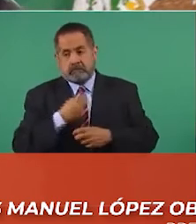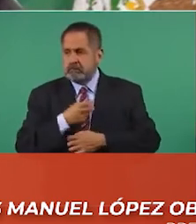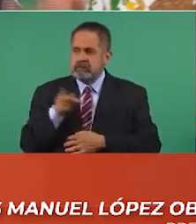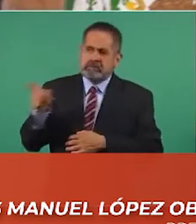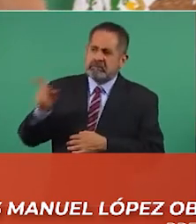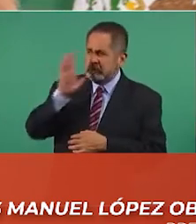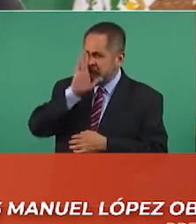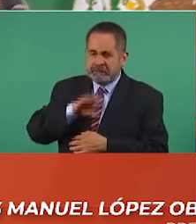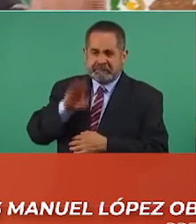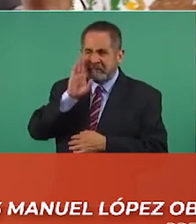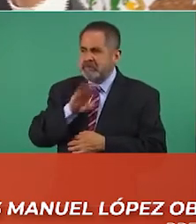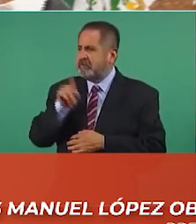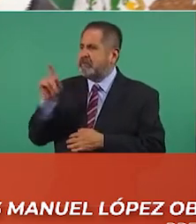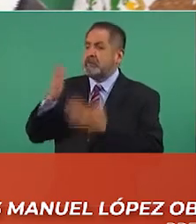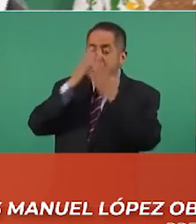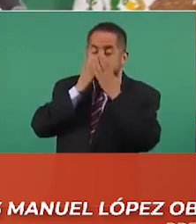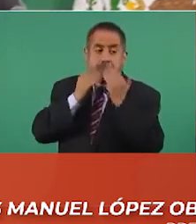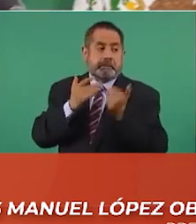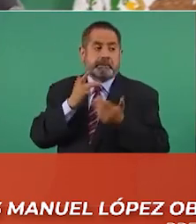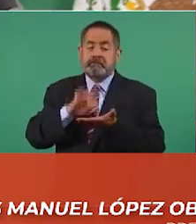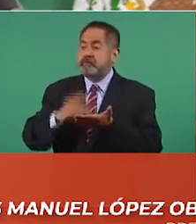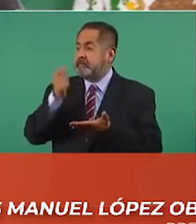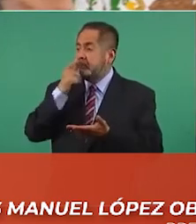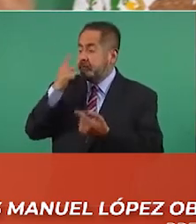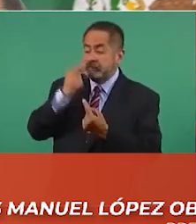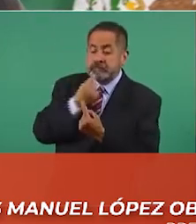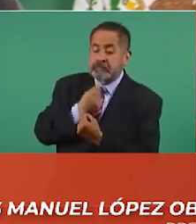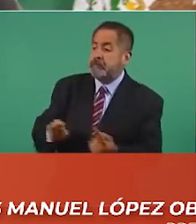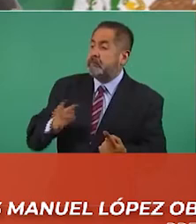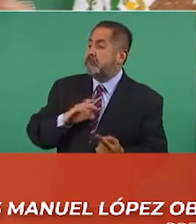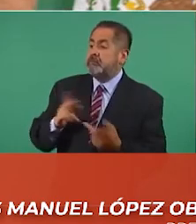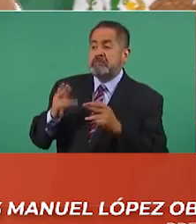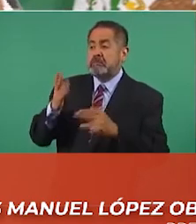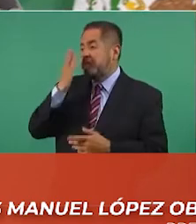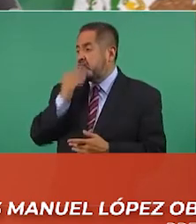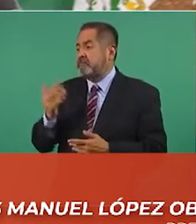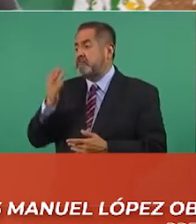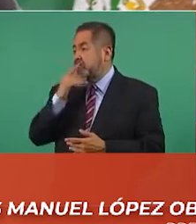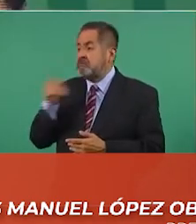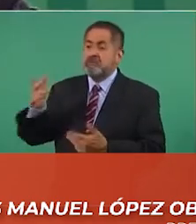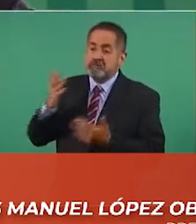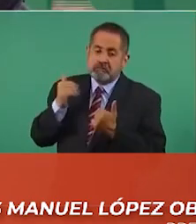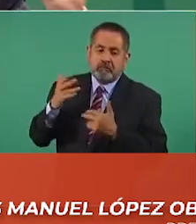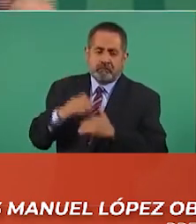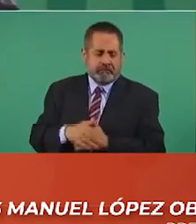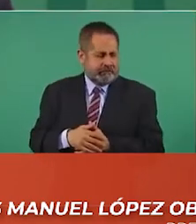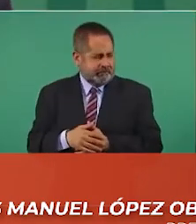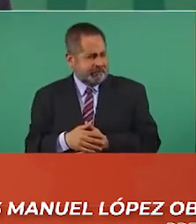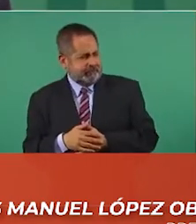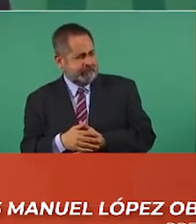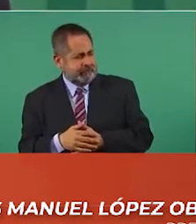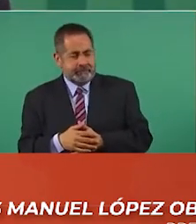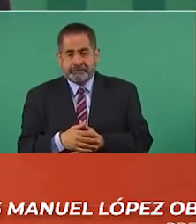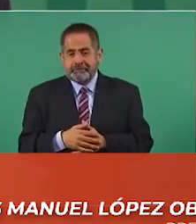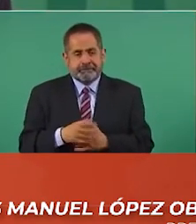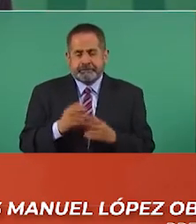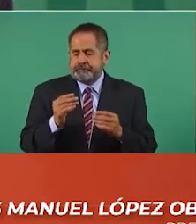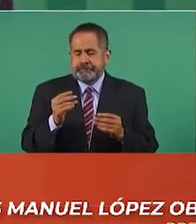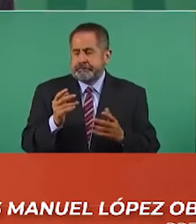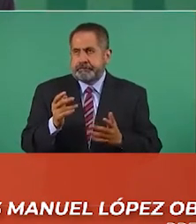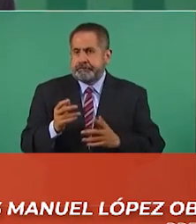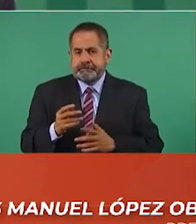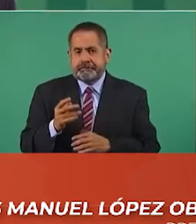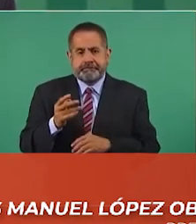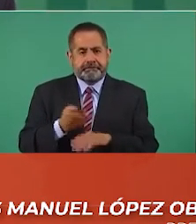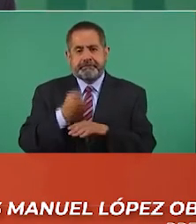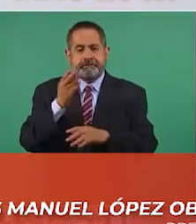acusándonos de que no habían medicamentos para los niños con cáncer, una situación muy